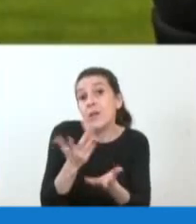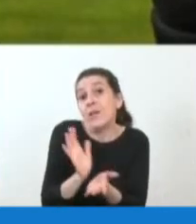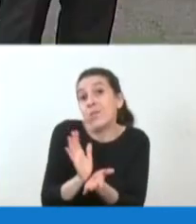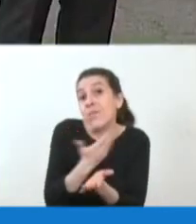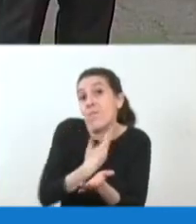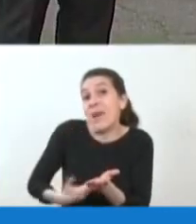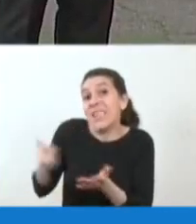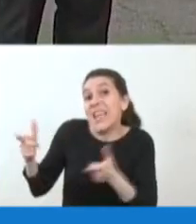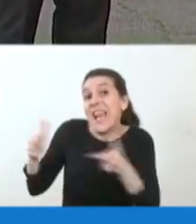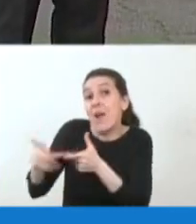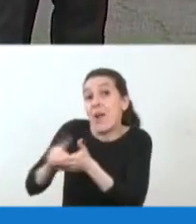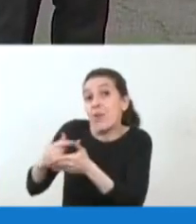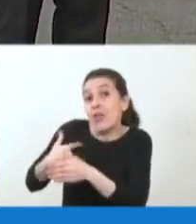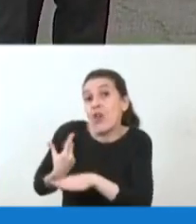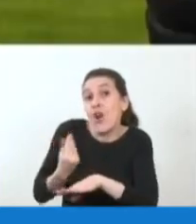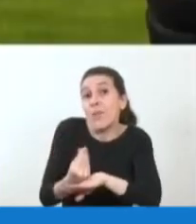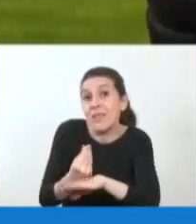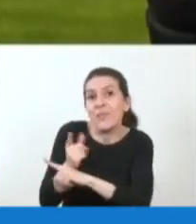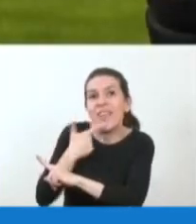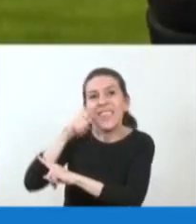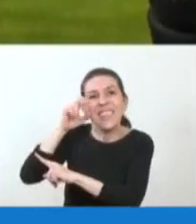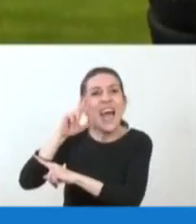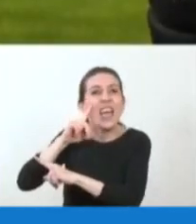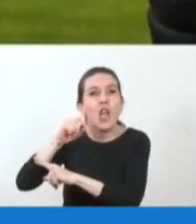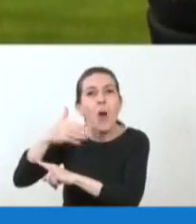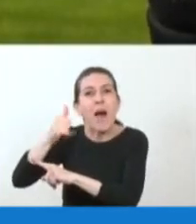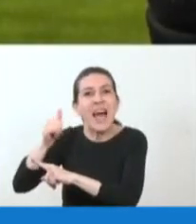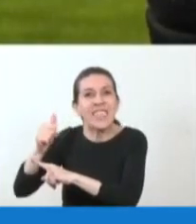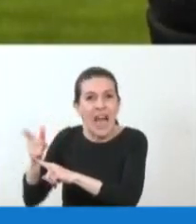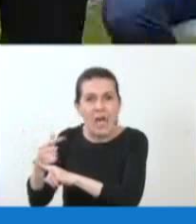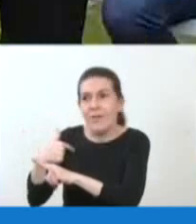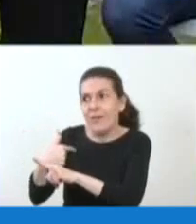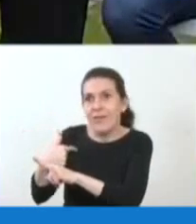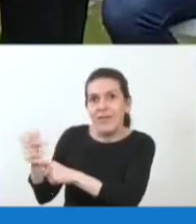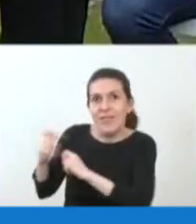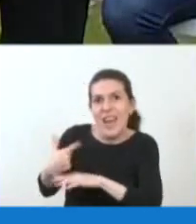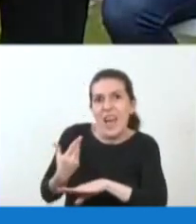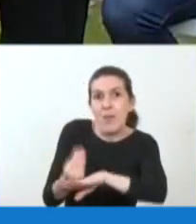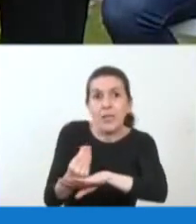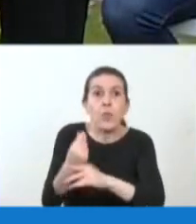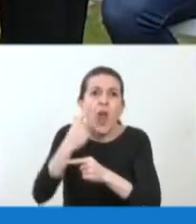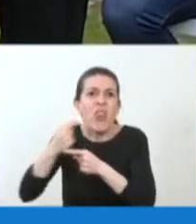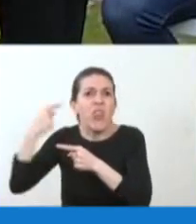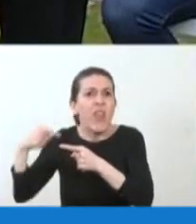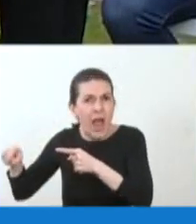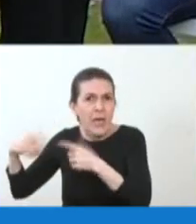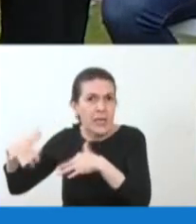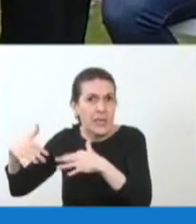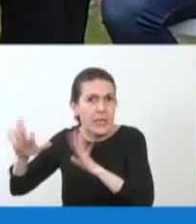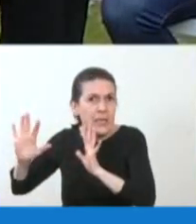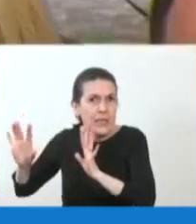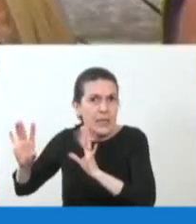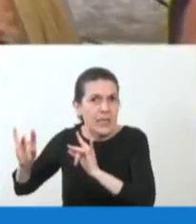de la cámara de diputados a sergio massa quien tuvo unos días complicados y aprovecho